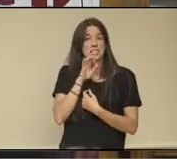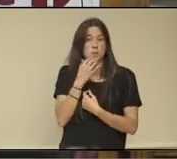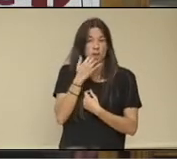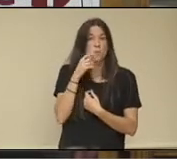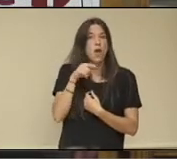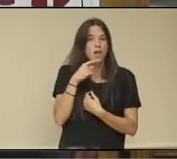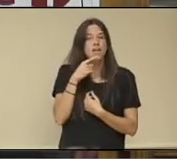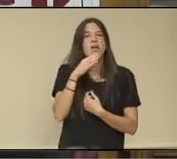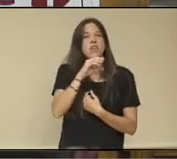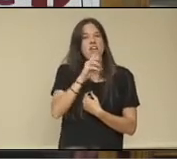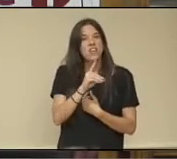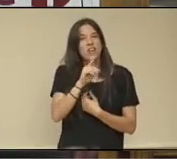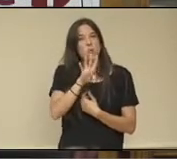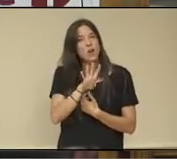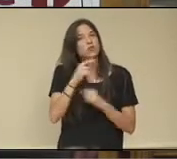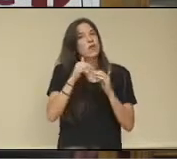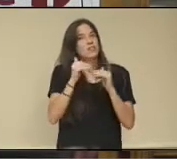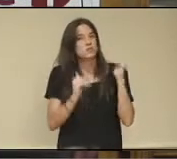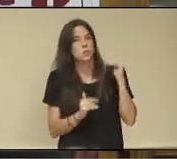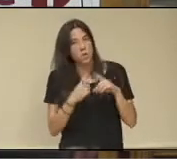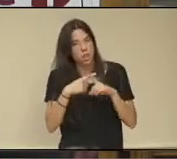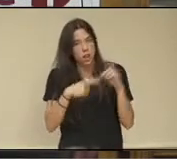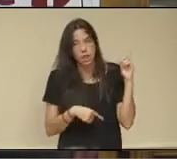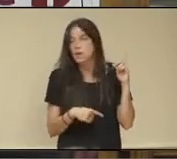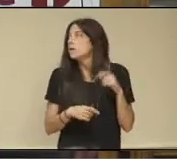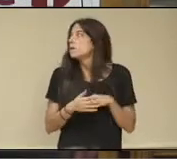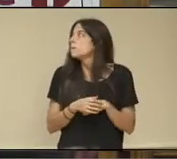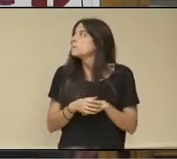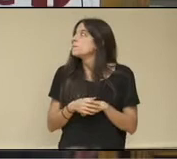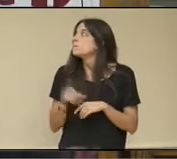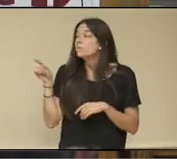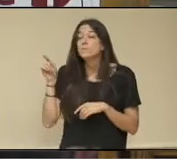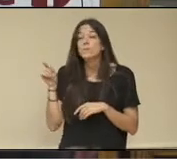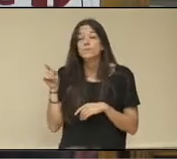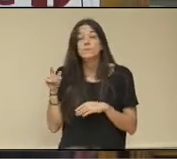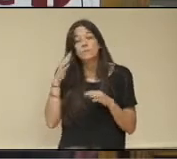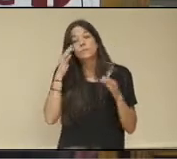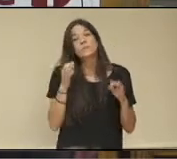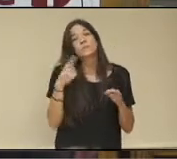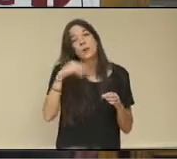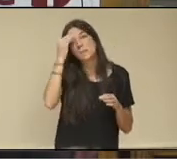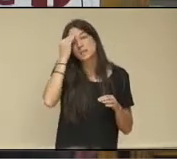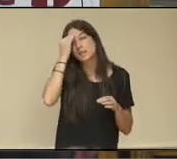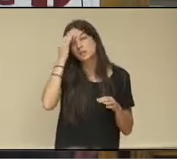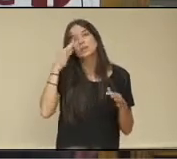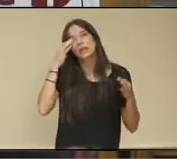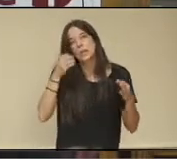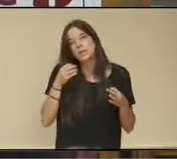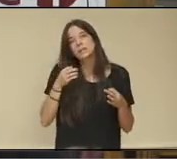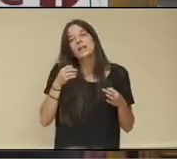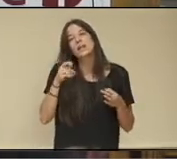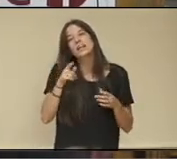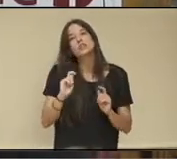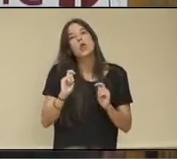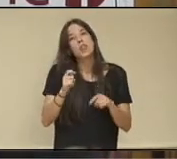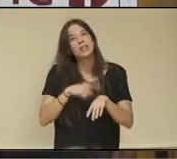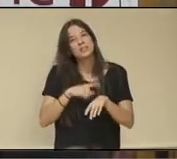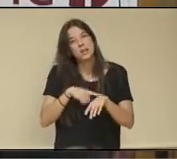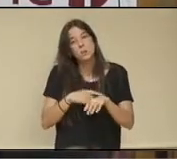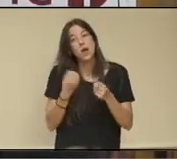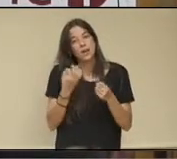los CD4. Esto le da tiempo, o lo que pensamos, que al ser humano, al hacer trasladarse